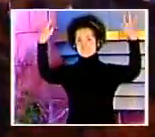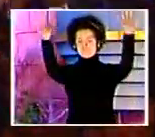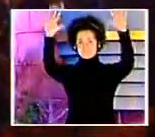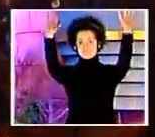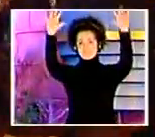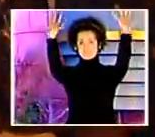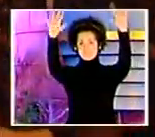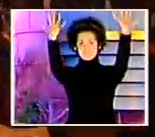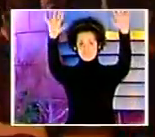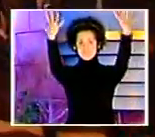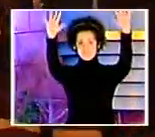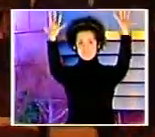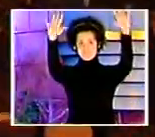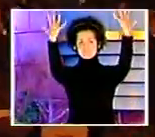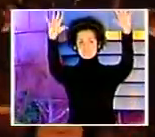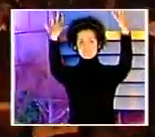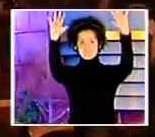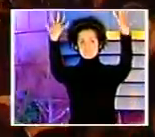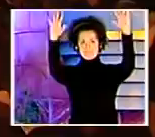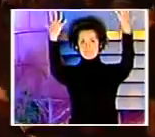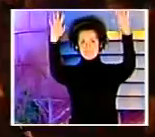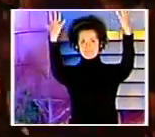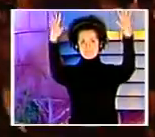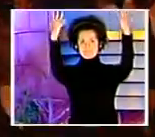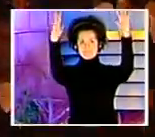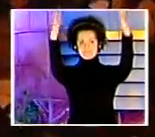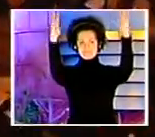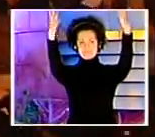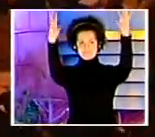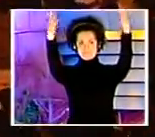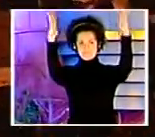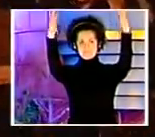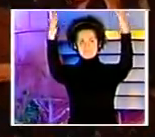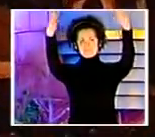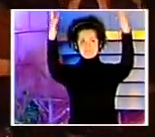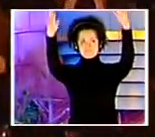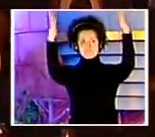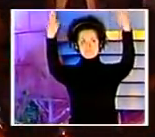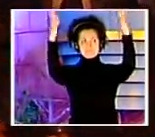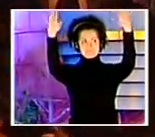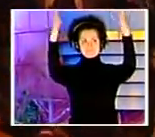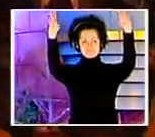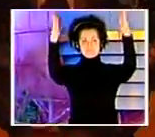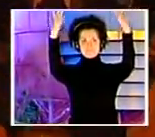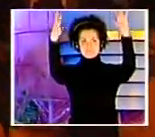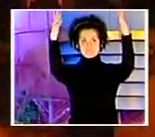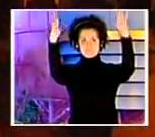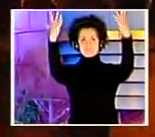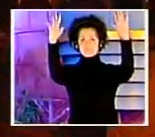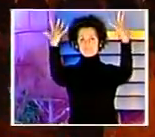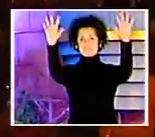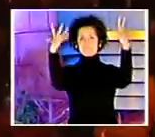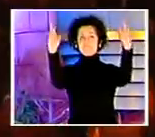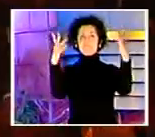Actuación de las Crazy Trota con un segundo tema, Víctor, que han hecho una parodia de cómo ser una murga finalista. ¿Qué te ha parecido? Pues sí, la verdad